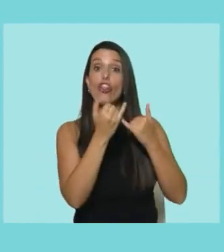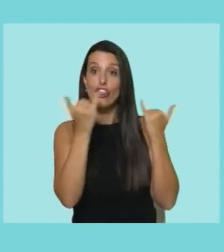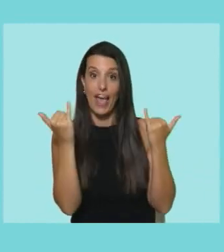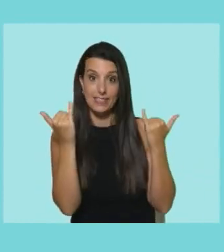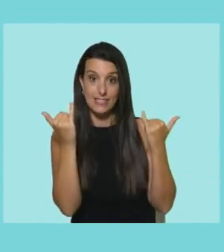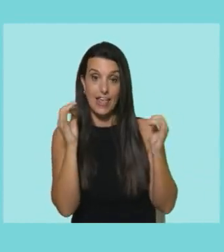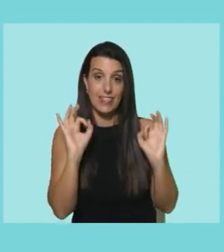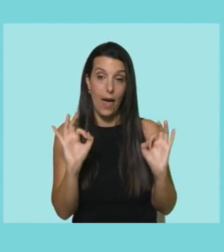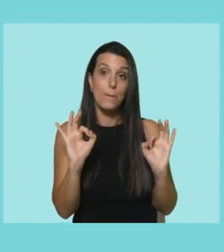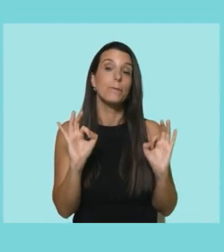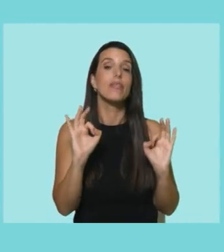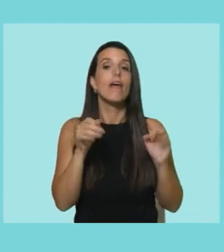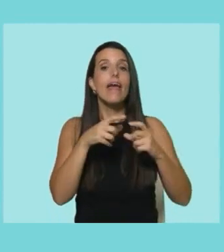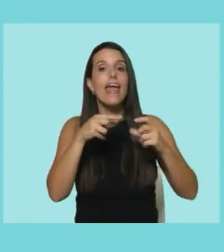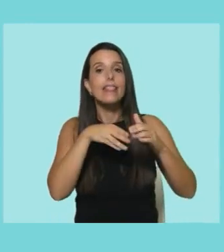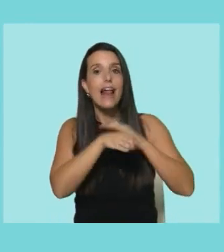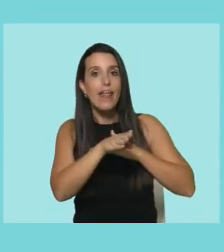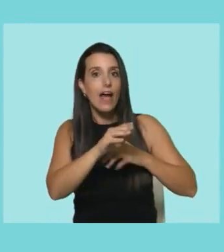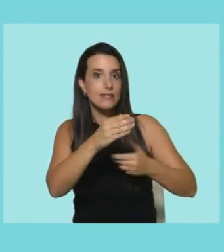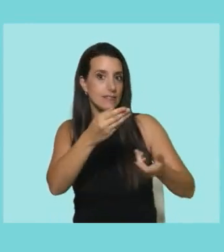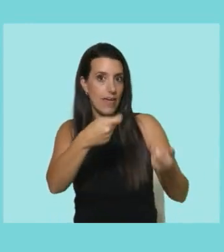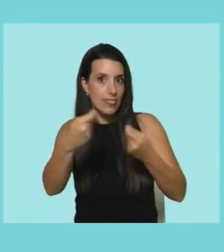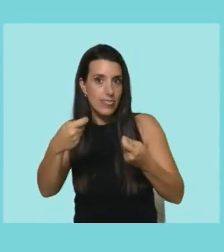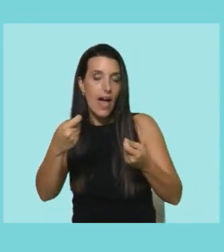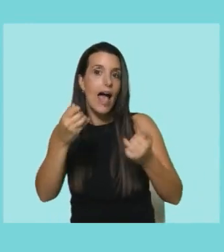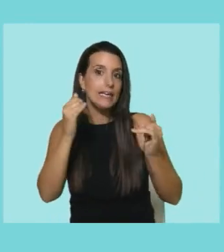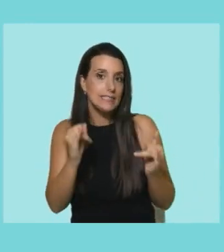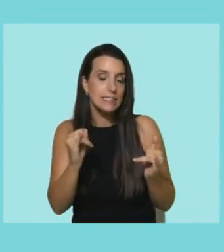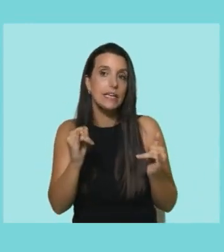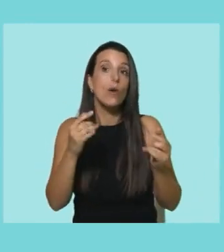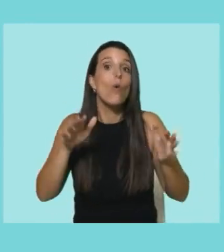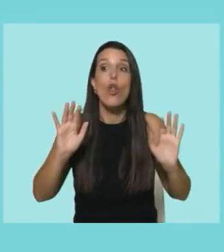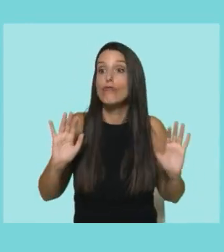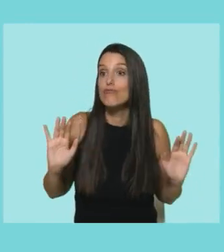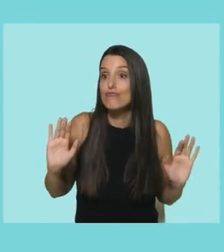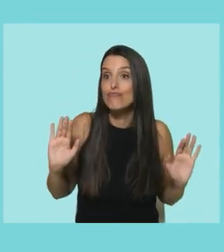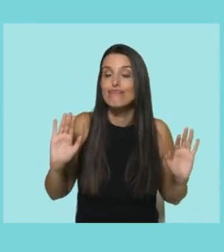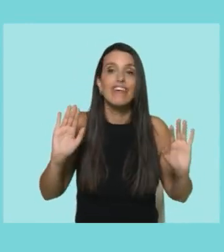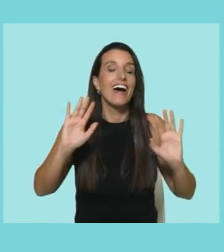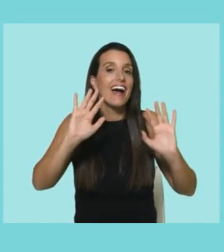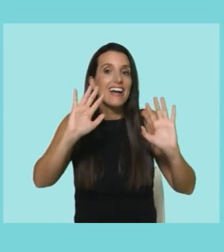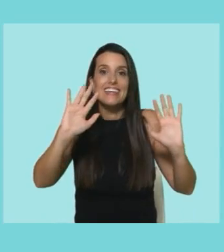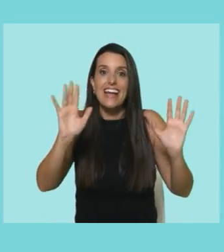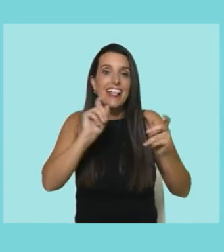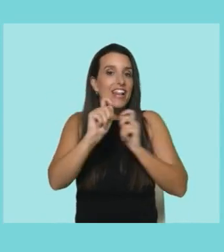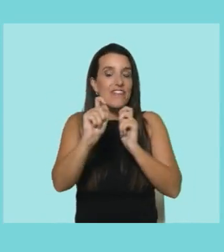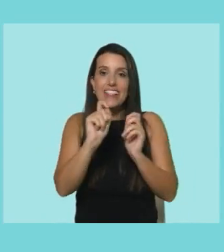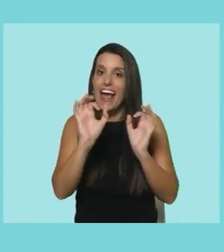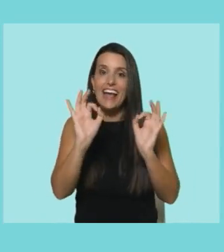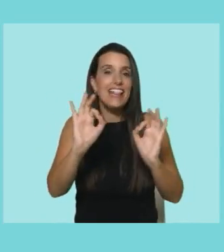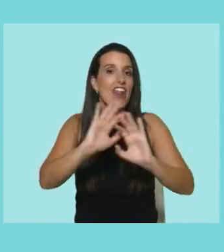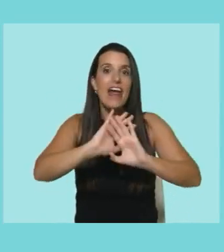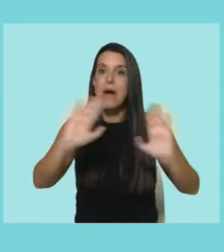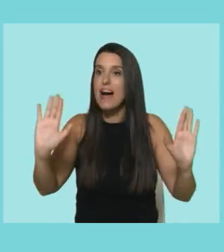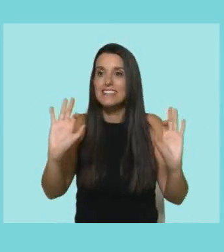de la noche. Las entradas están a la disposición, obviamente. Y bueno, me parece que de esta entrevista no hay nada más